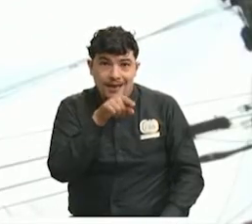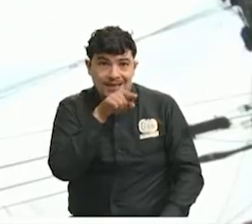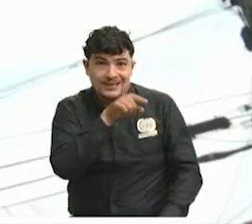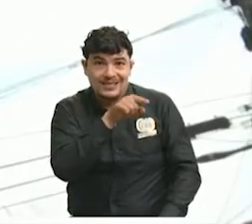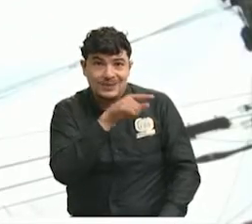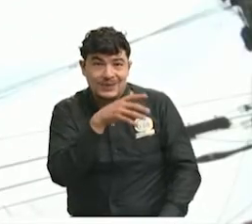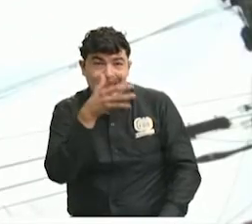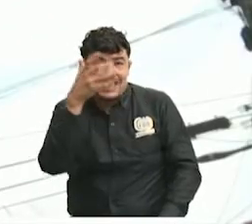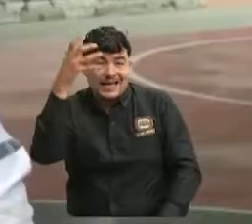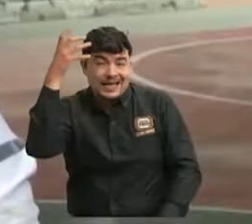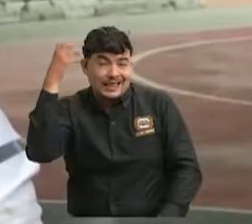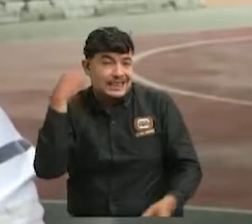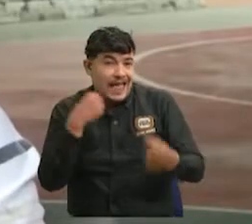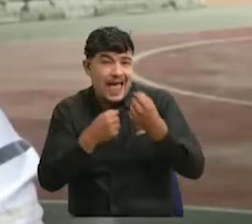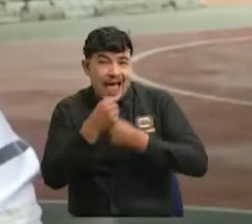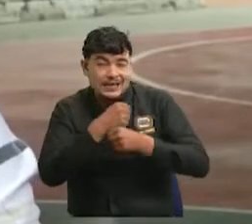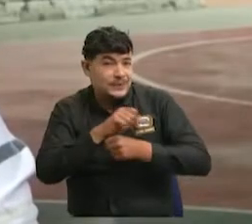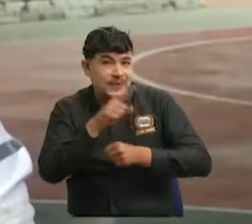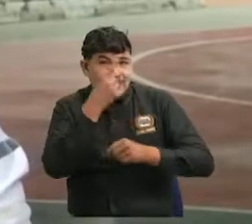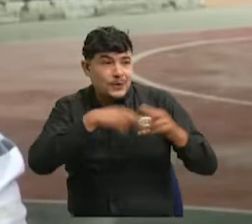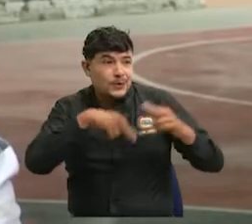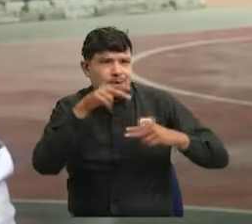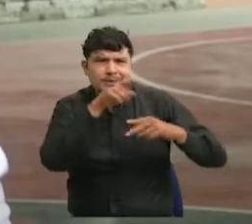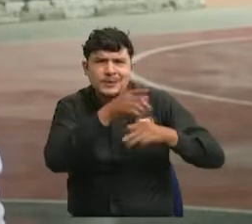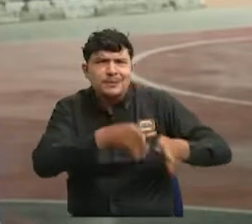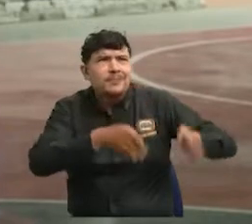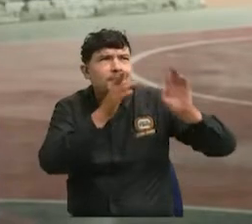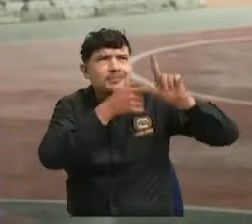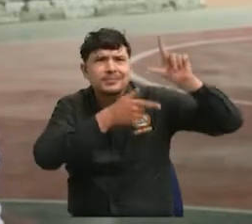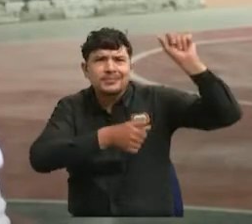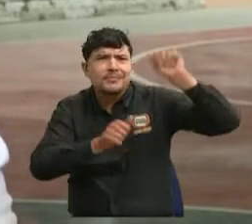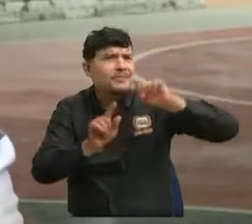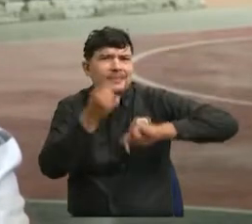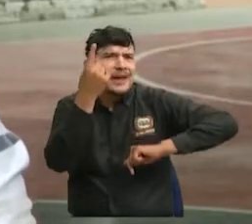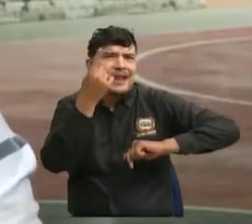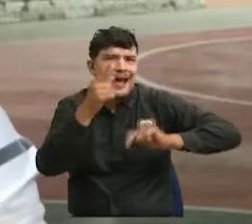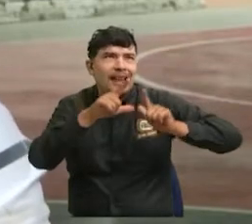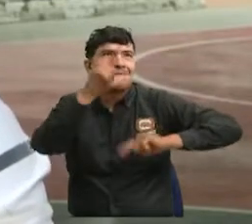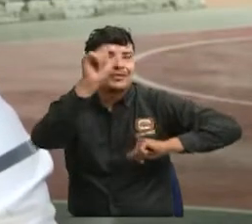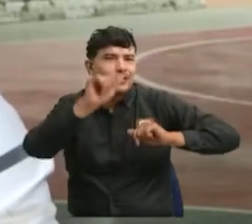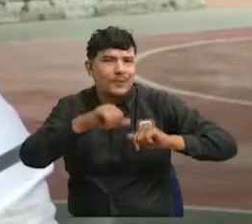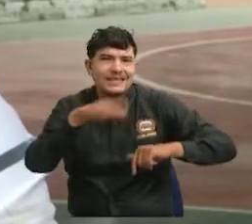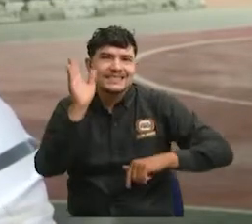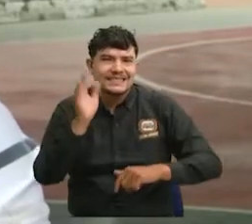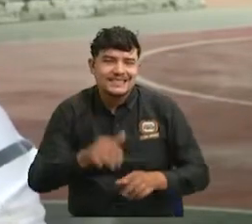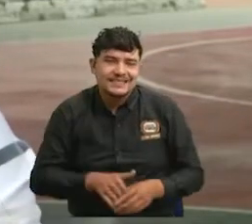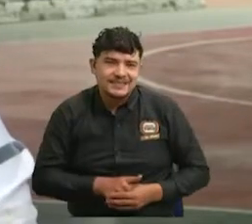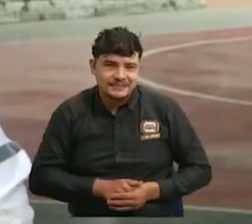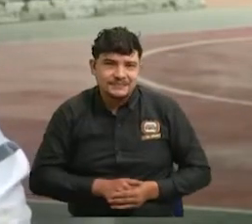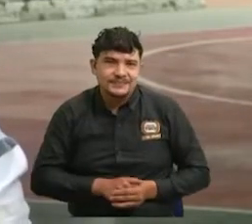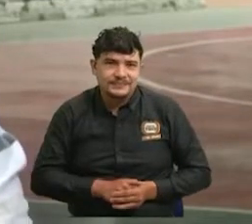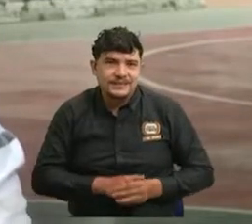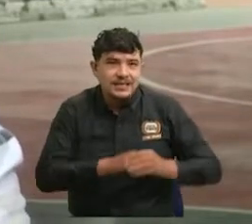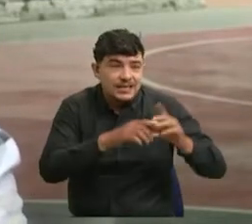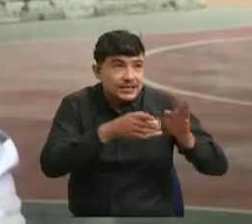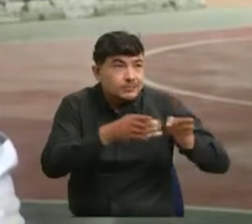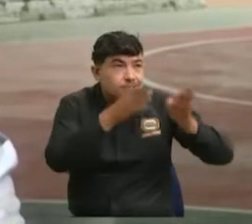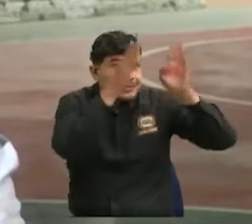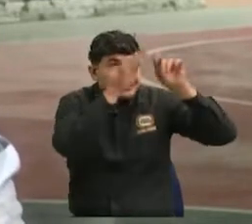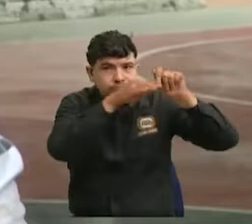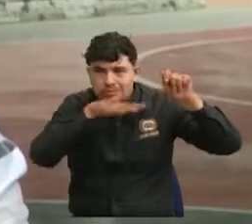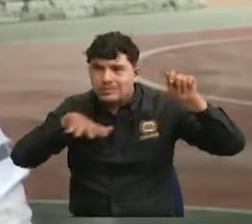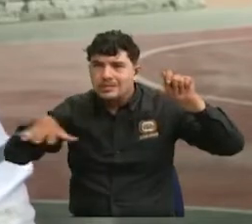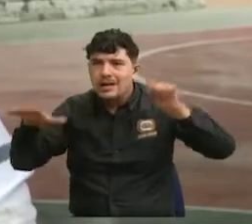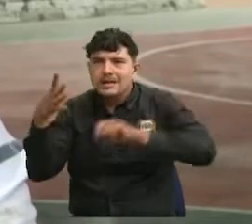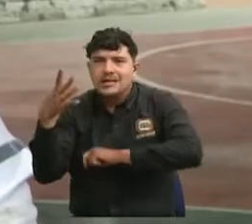ciudad. Cuando llegaron unas casas adjudicadas por el gobierno nacional, fueron 50 casas de interés social,